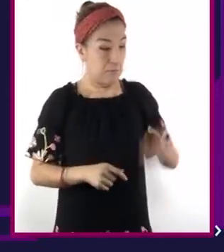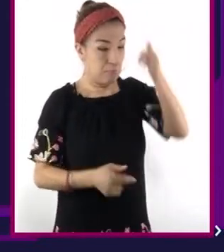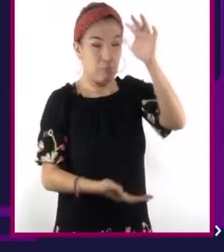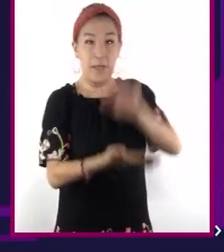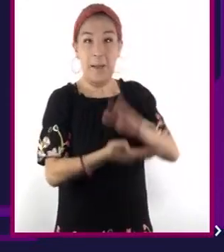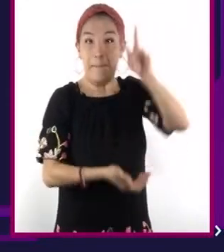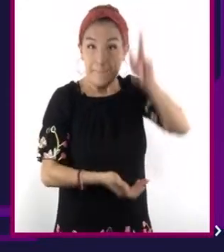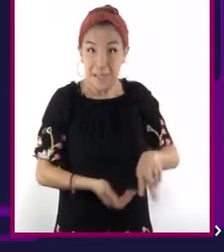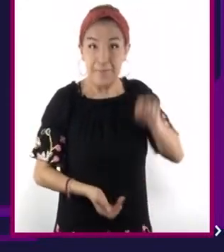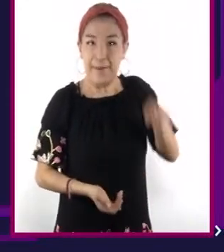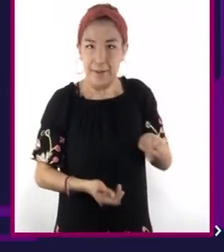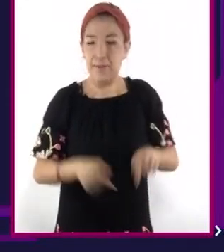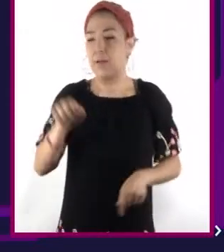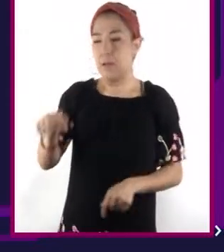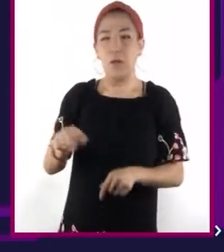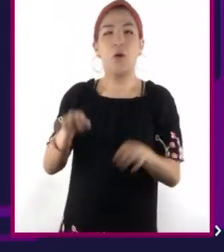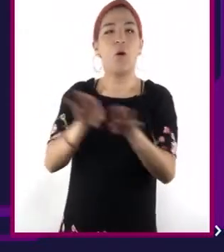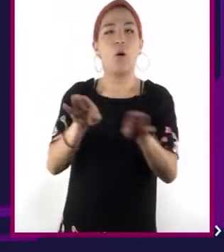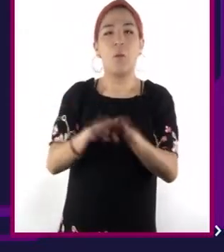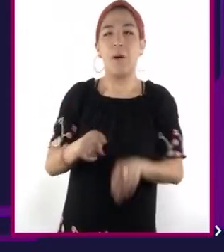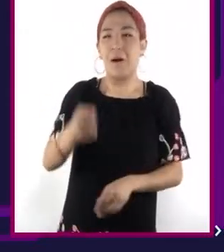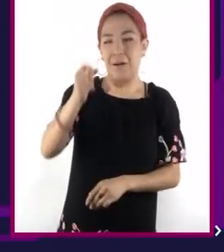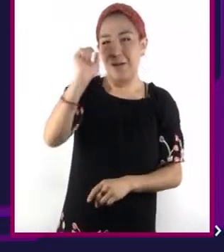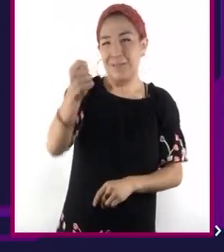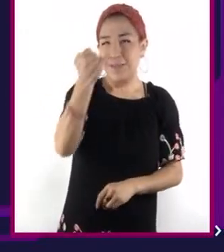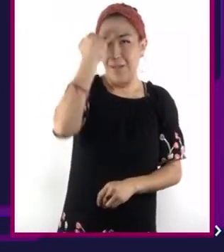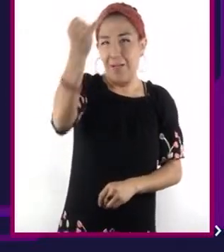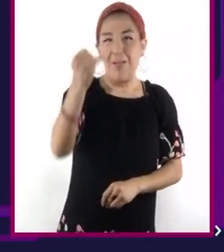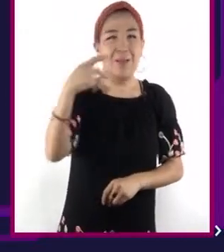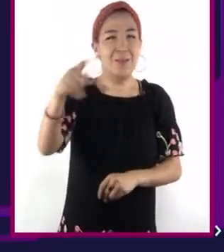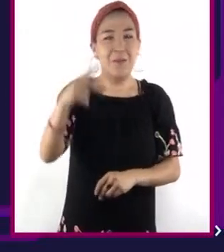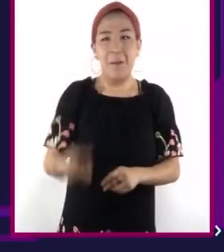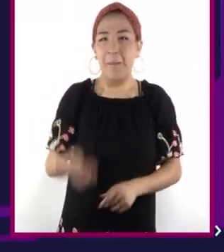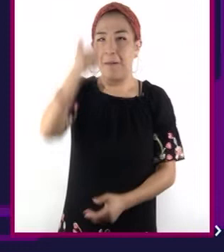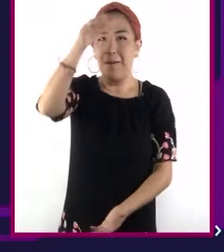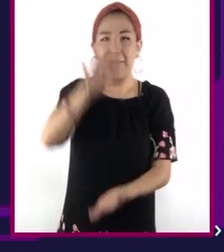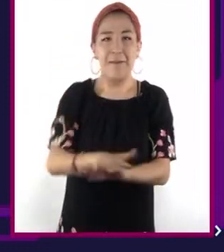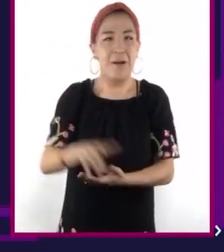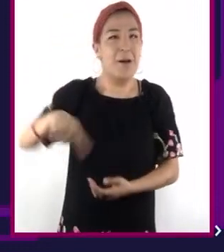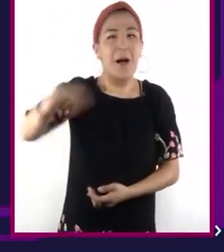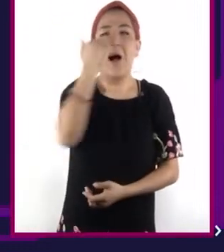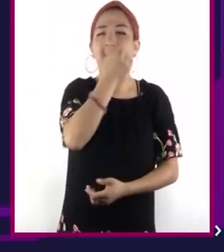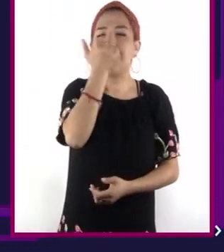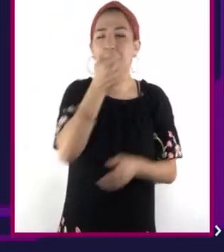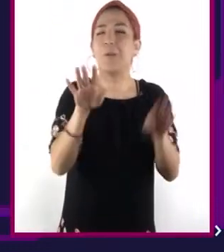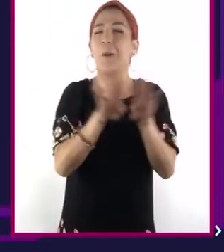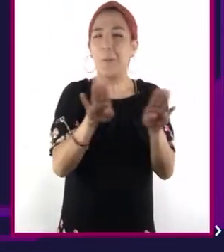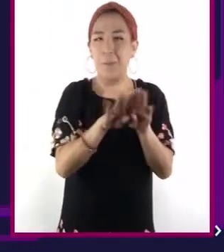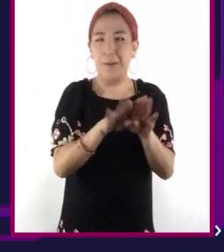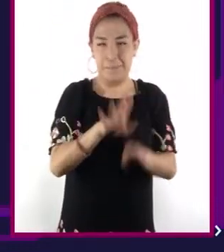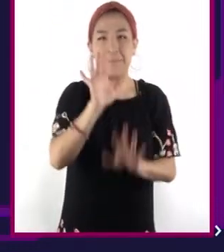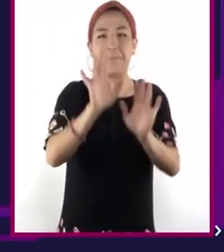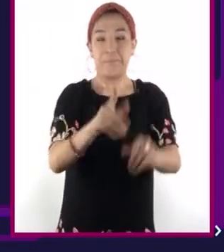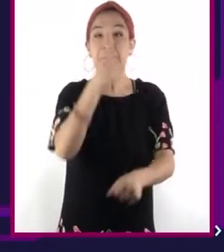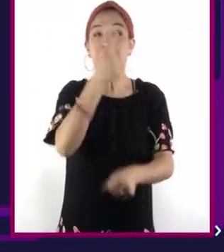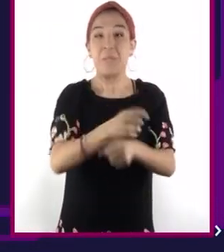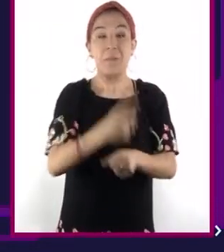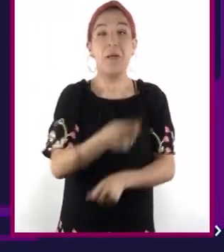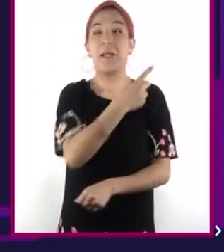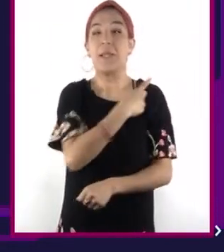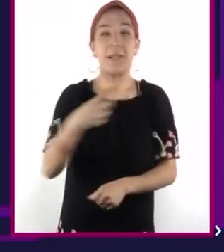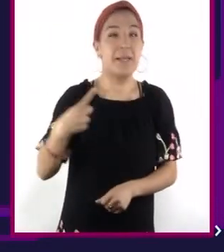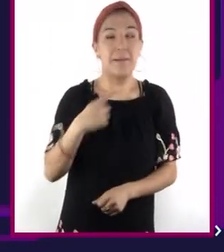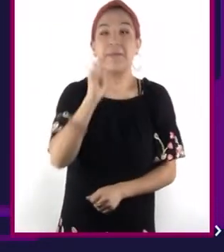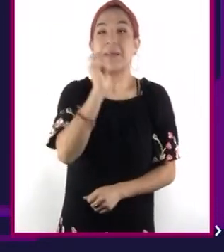y las inventadas de todos los alumnos de la clase? Un primer paso podría consistir